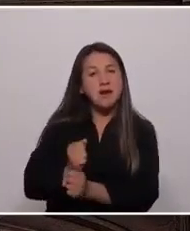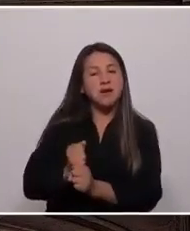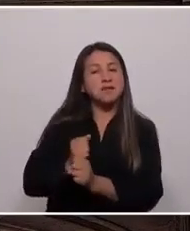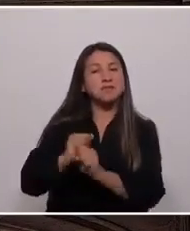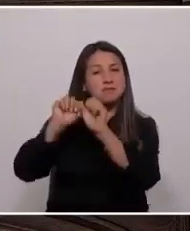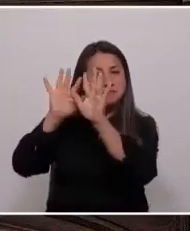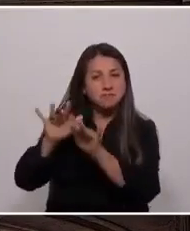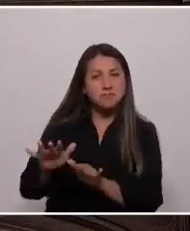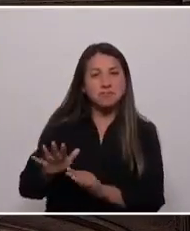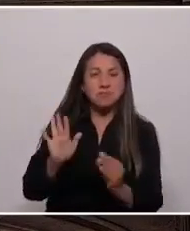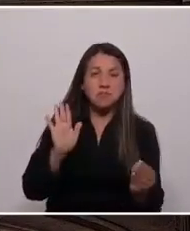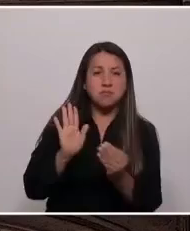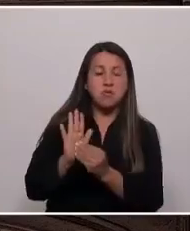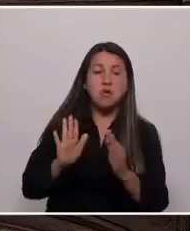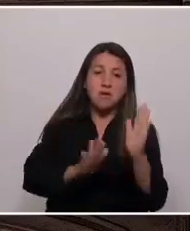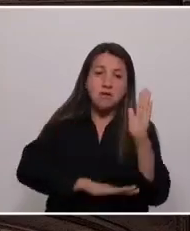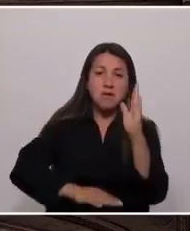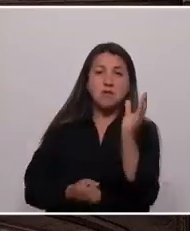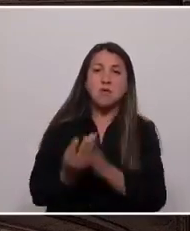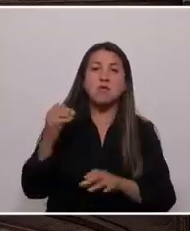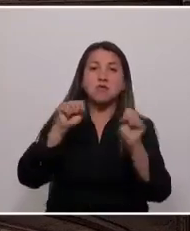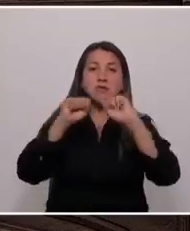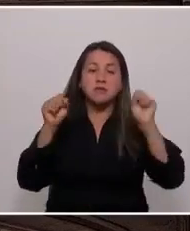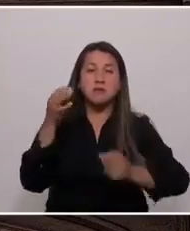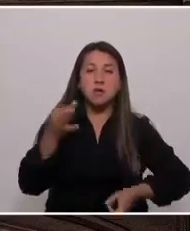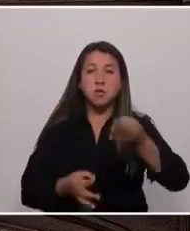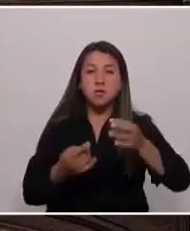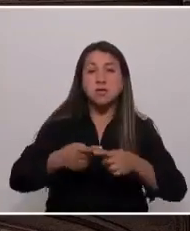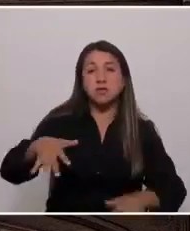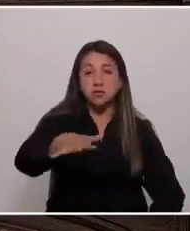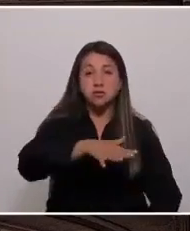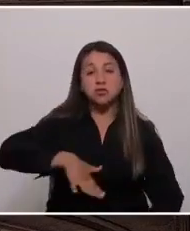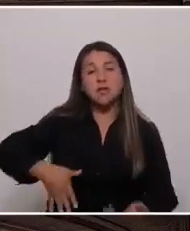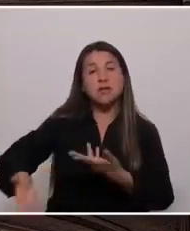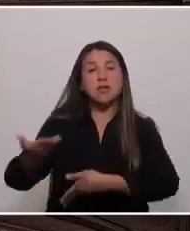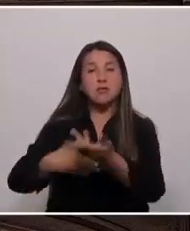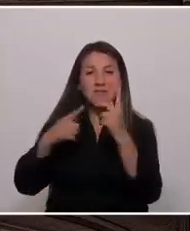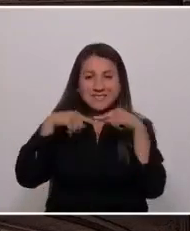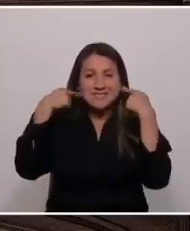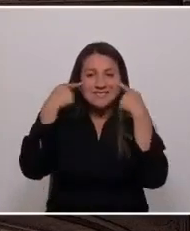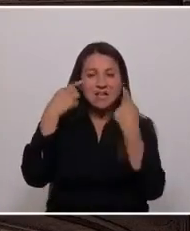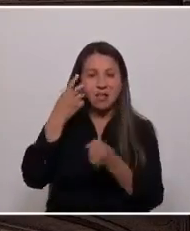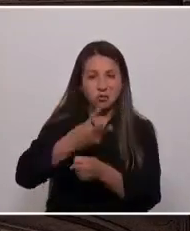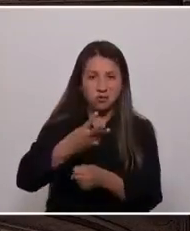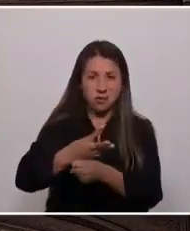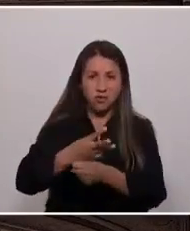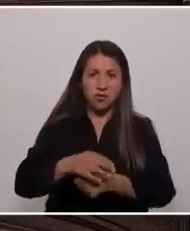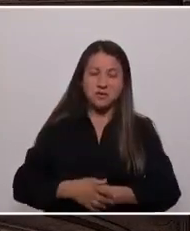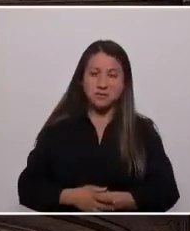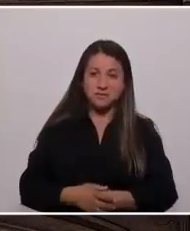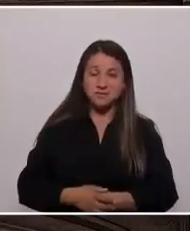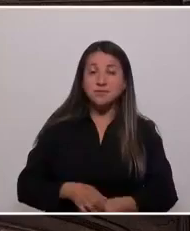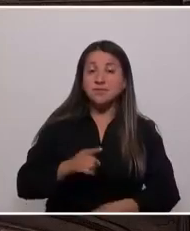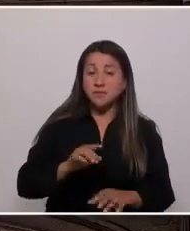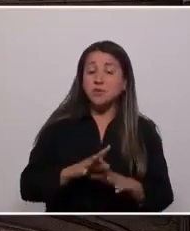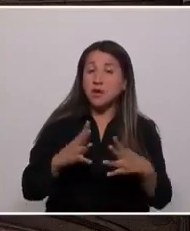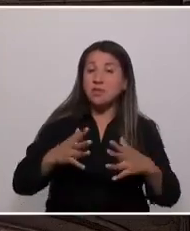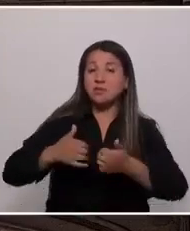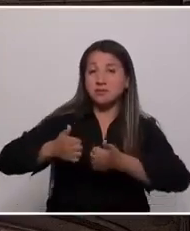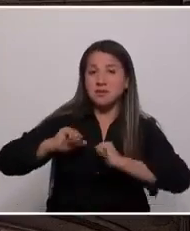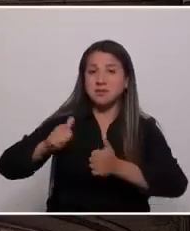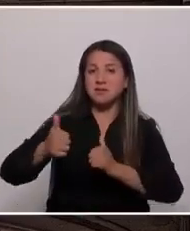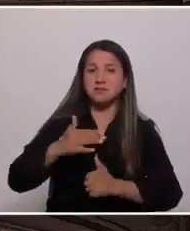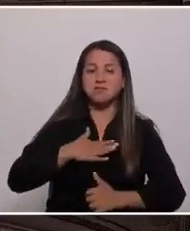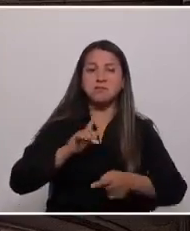consagrar la base un nuevo sistema de justicia social que devuelva la sonrisa a nuestros adultos mayores es un gran desafío para mí participar